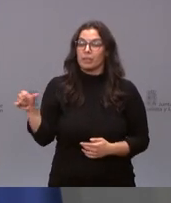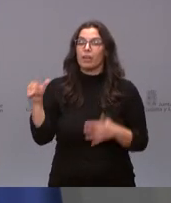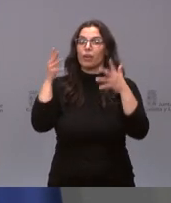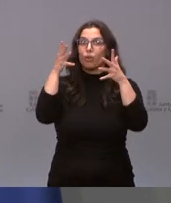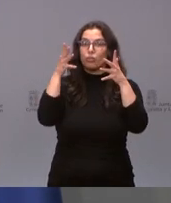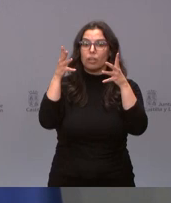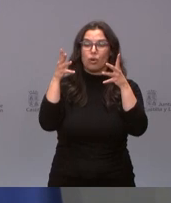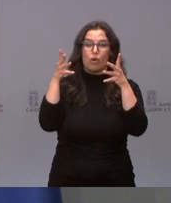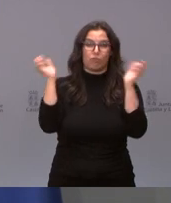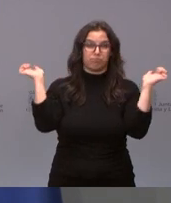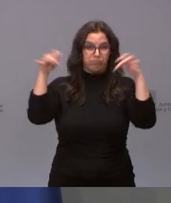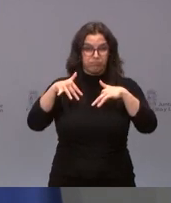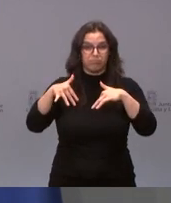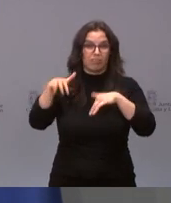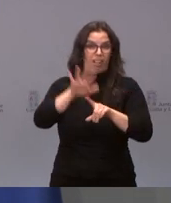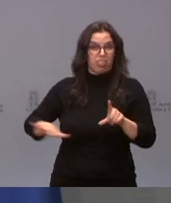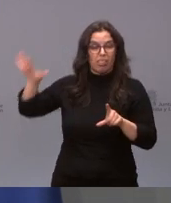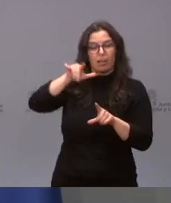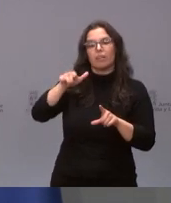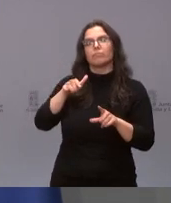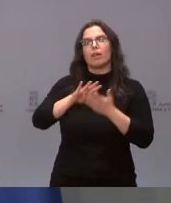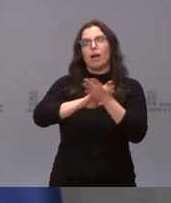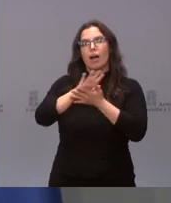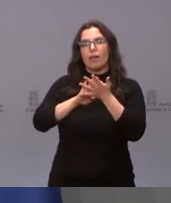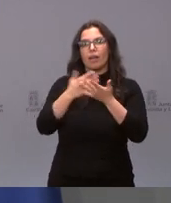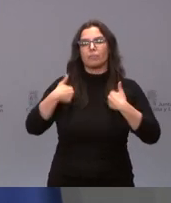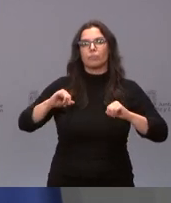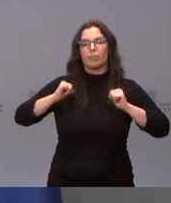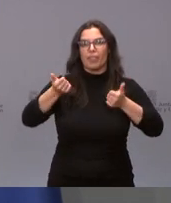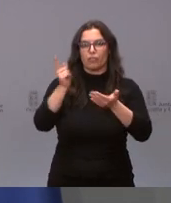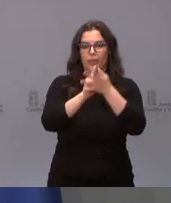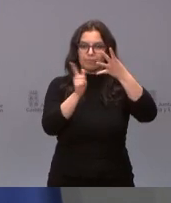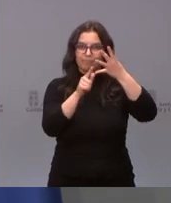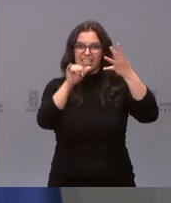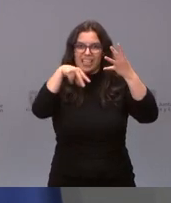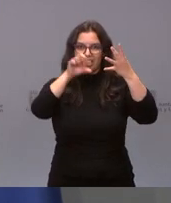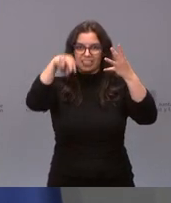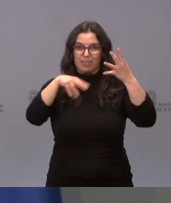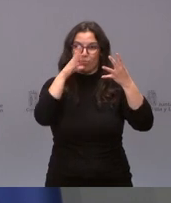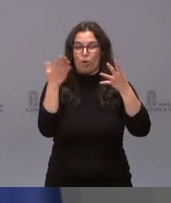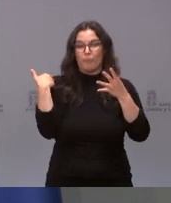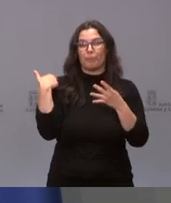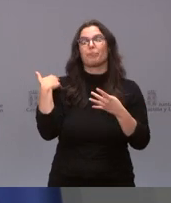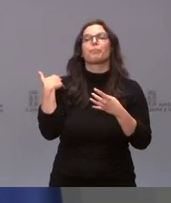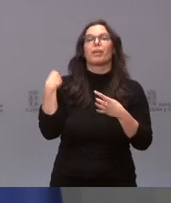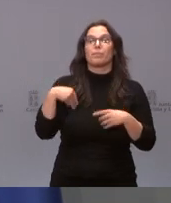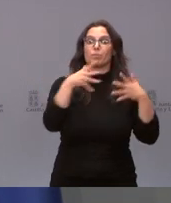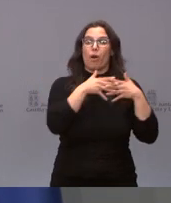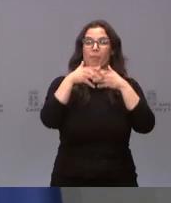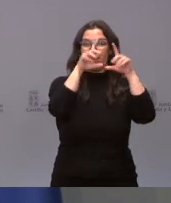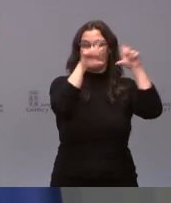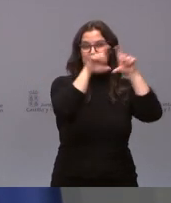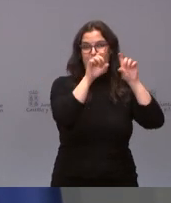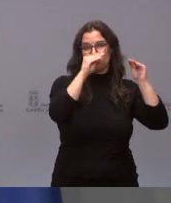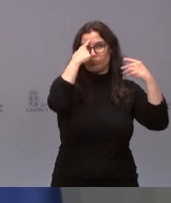interterritorial como saben se acordó reanudar la vacunación con chance en después de los resultados que emitió la sda estadounidense y